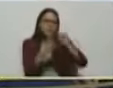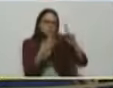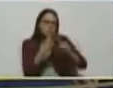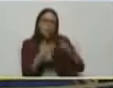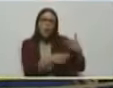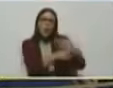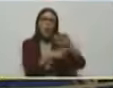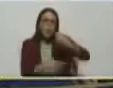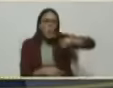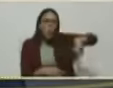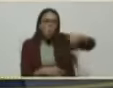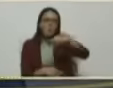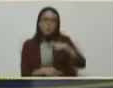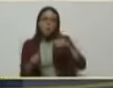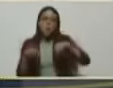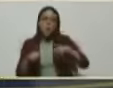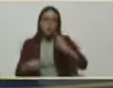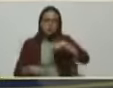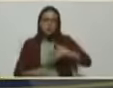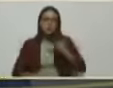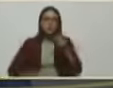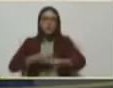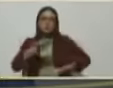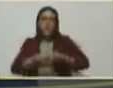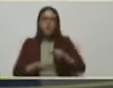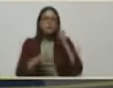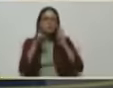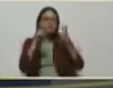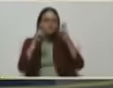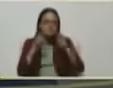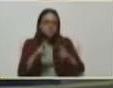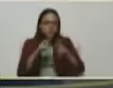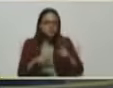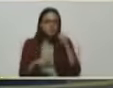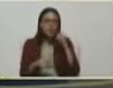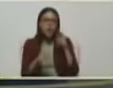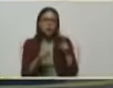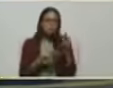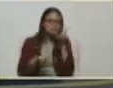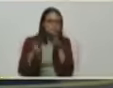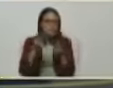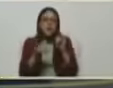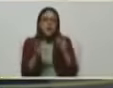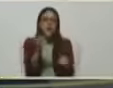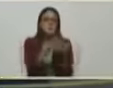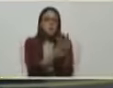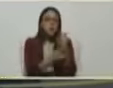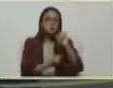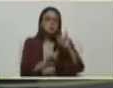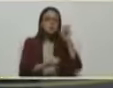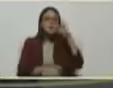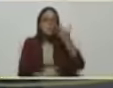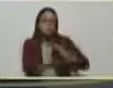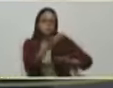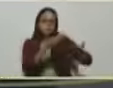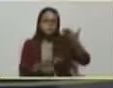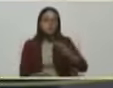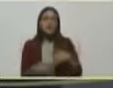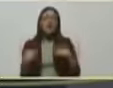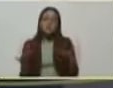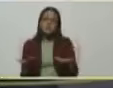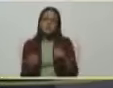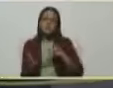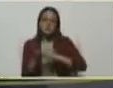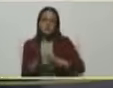compartidos podíamos hoy nosotros lograr explorar, producir y comercializar. Así que para